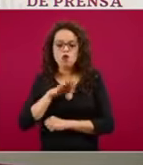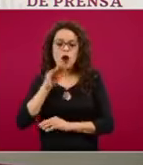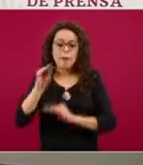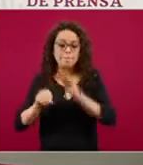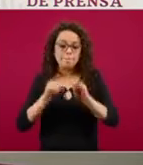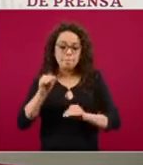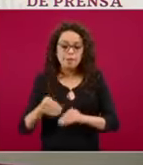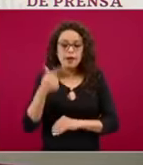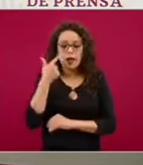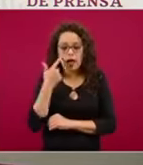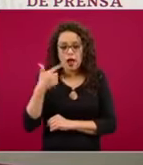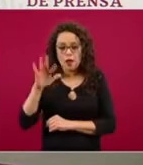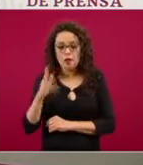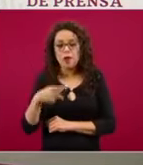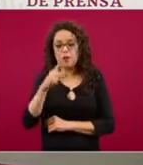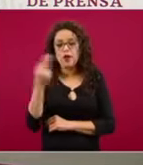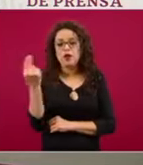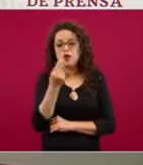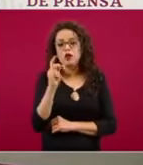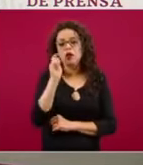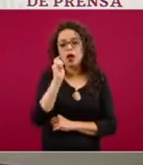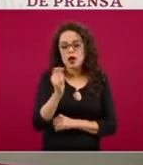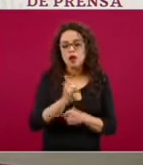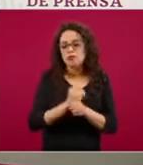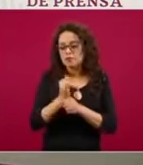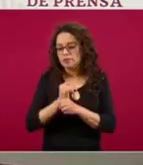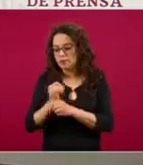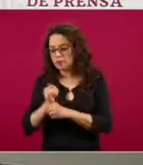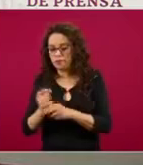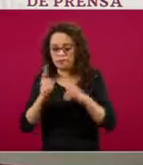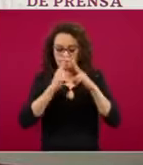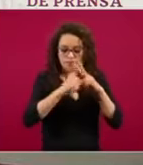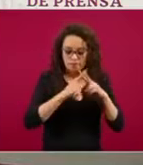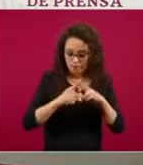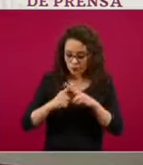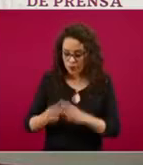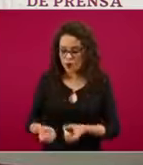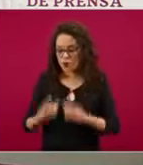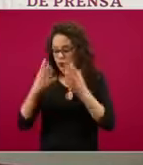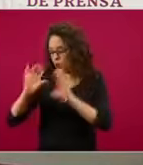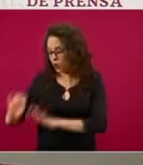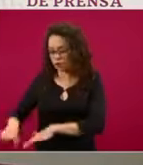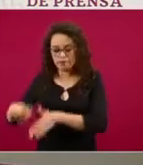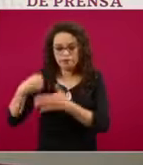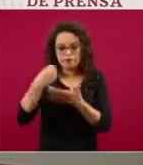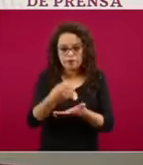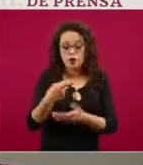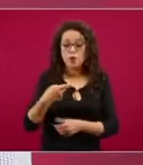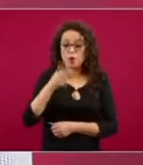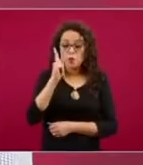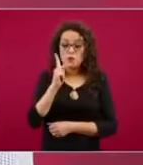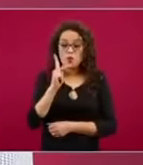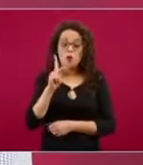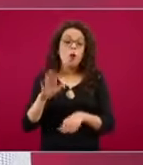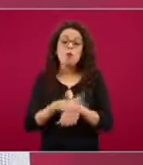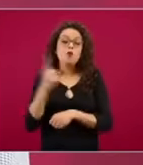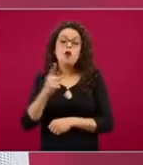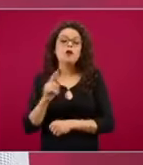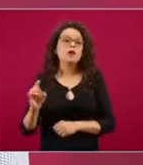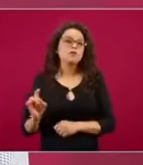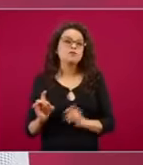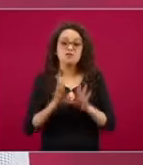necesita también lógicamente de una logística y de una inversión, porque si no se tienen los equipos, si no se tienen